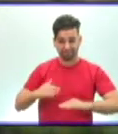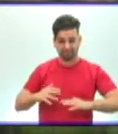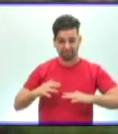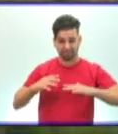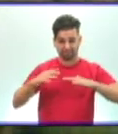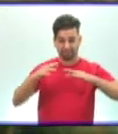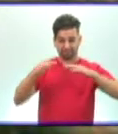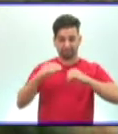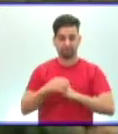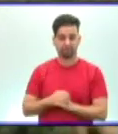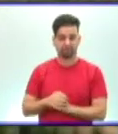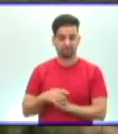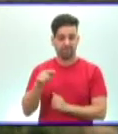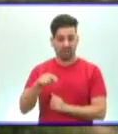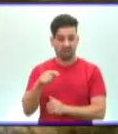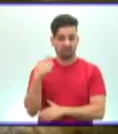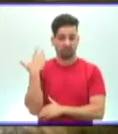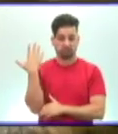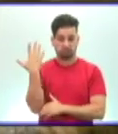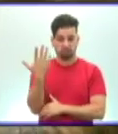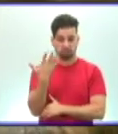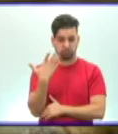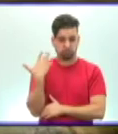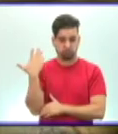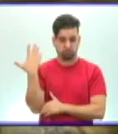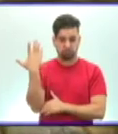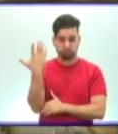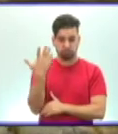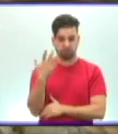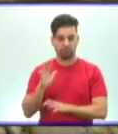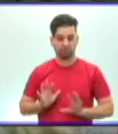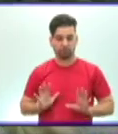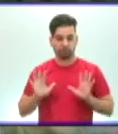y otros fenómenos naturales peligrosos.